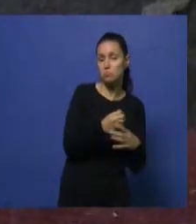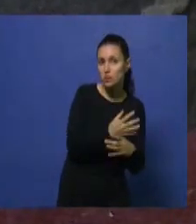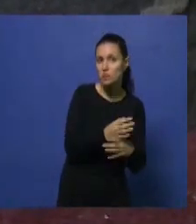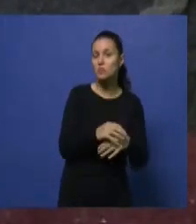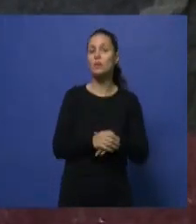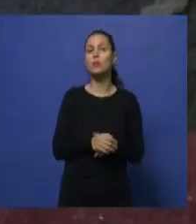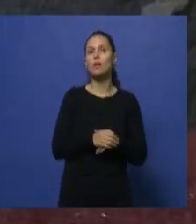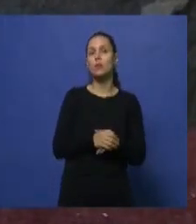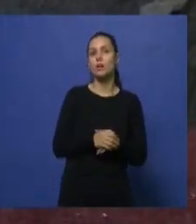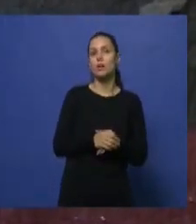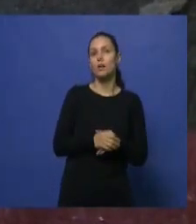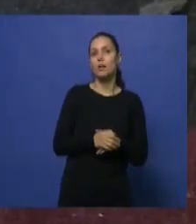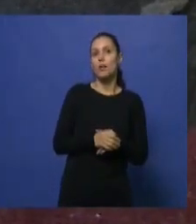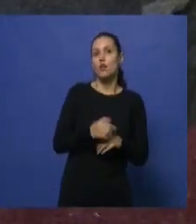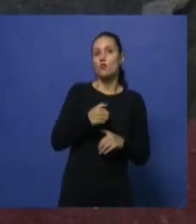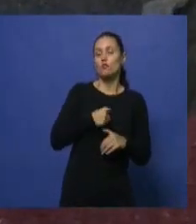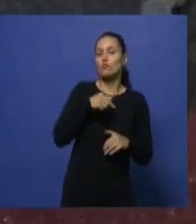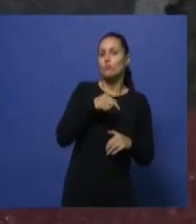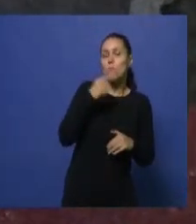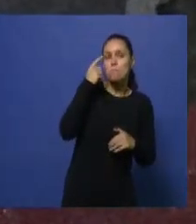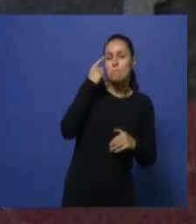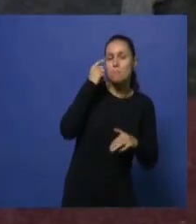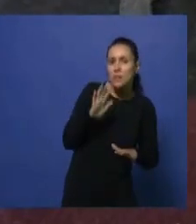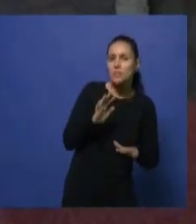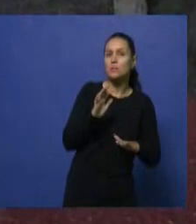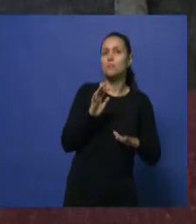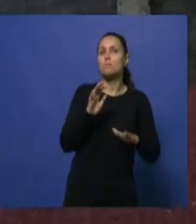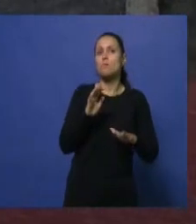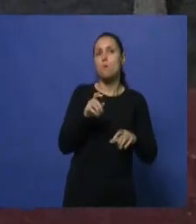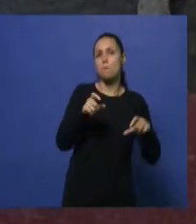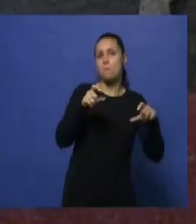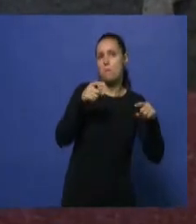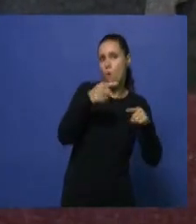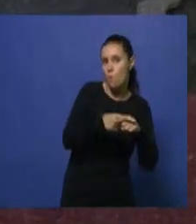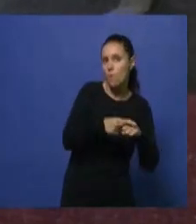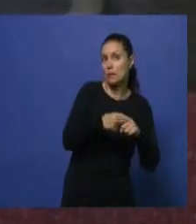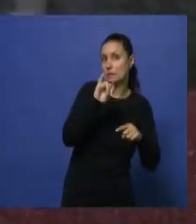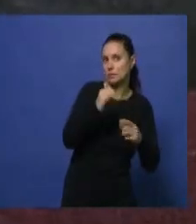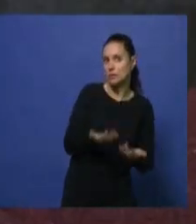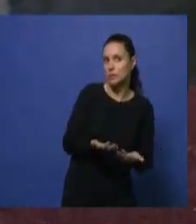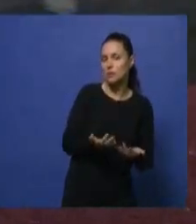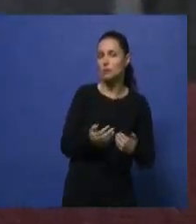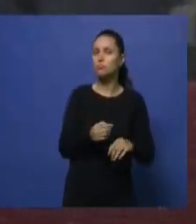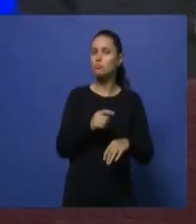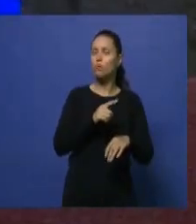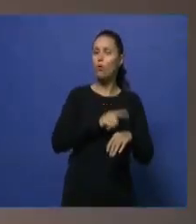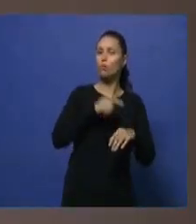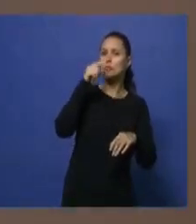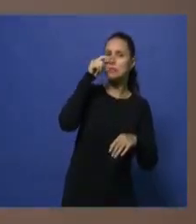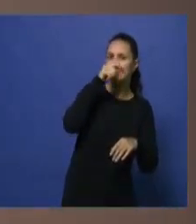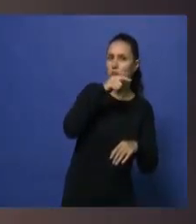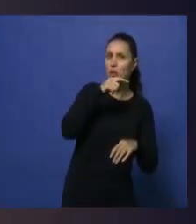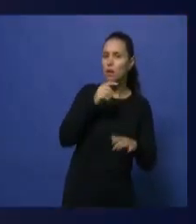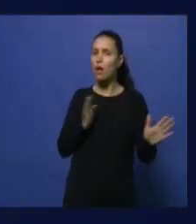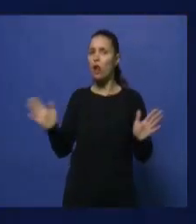y las pelotas que dijimos tenemos una chance esperanza de que se juegue 19 ahora vimos que no salieron los arqueros a hacerla entrar en calor que